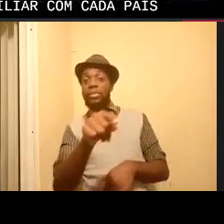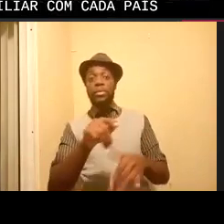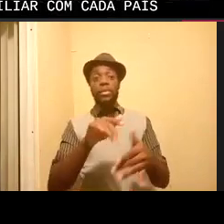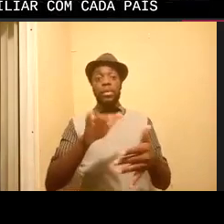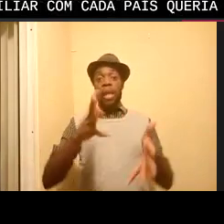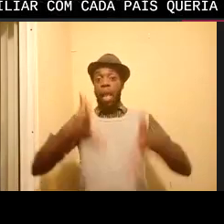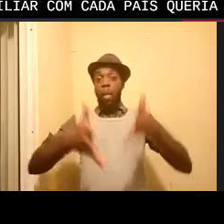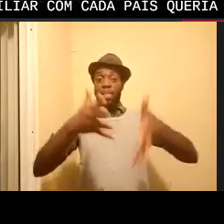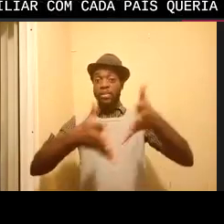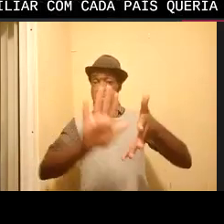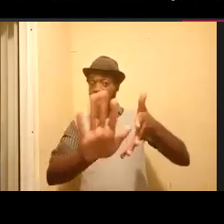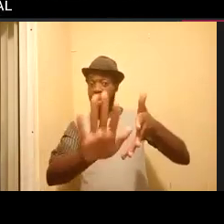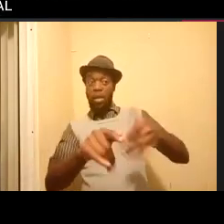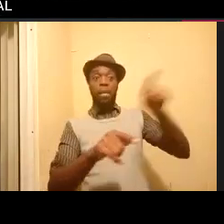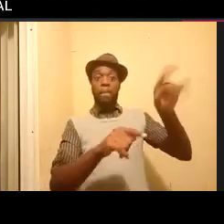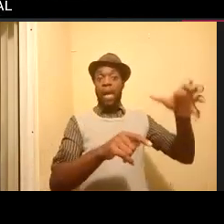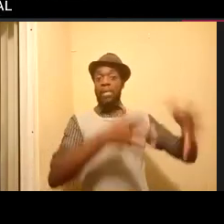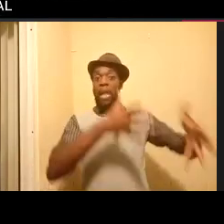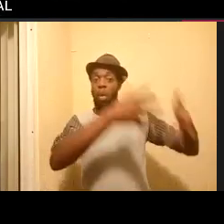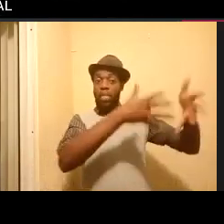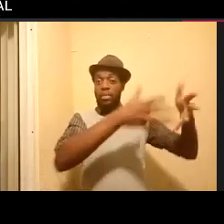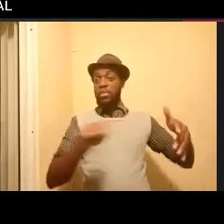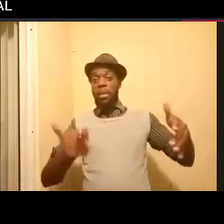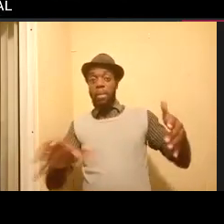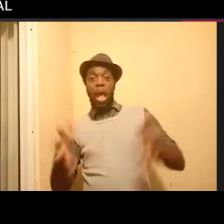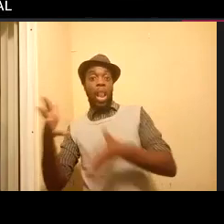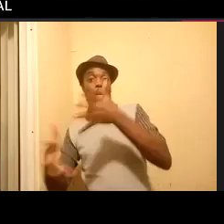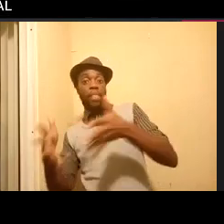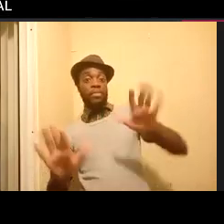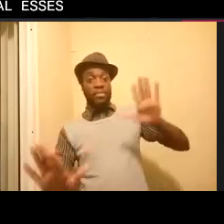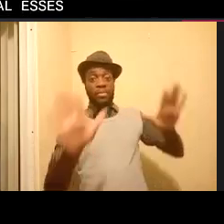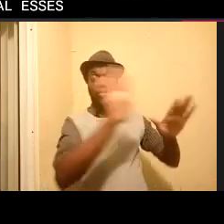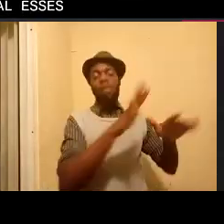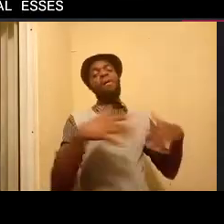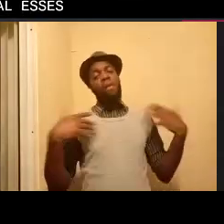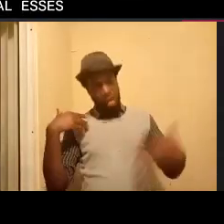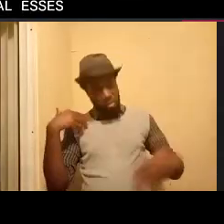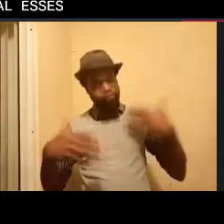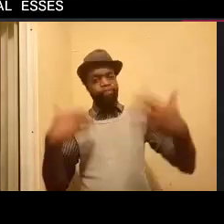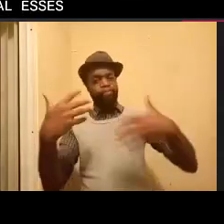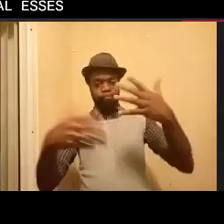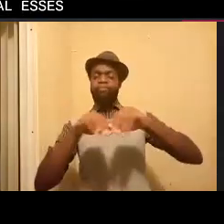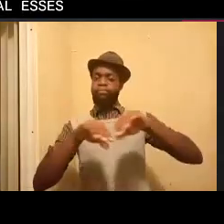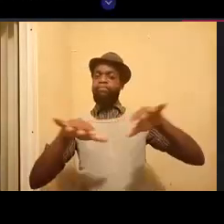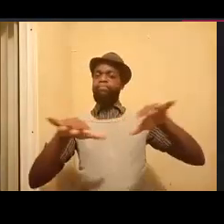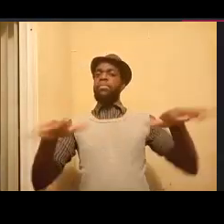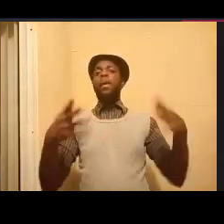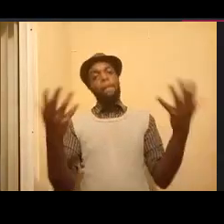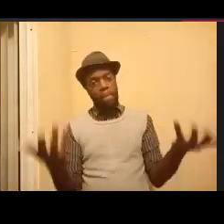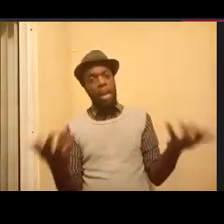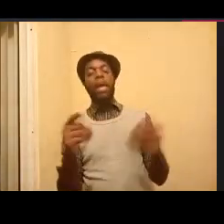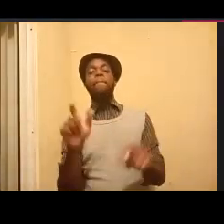ideal precisamente para cumplir con este principio de privacidad y de confidencialidad de la